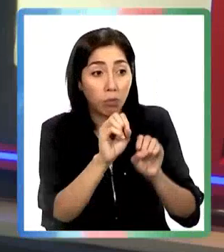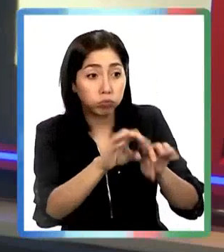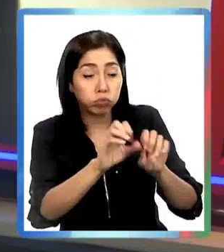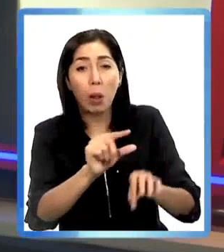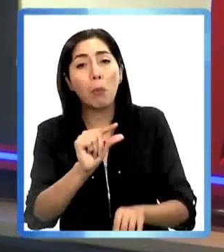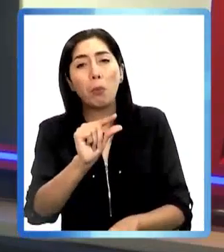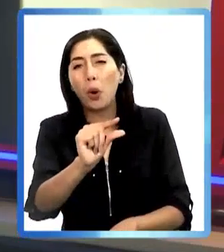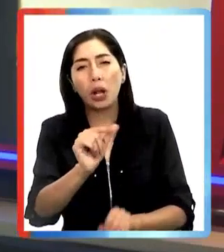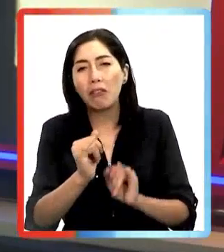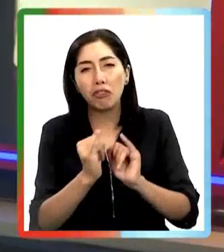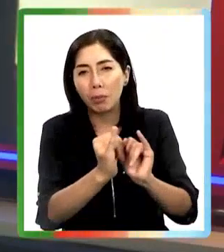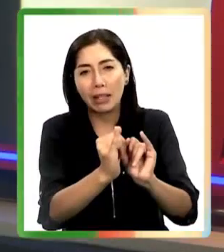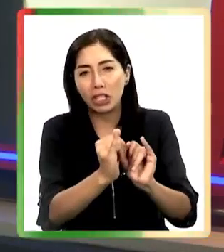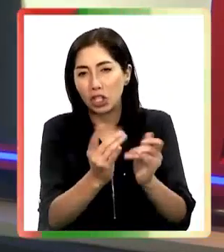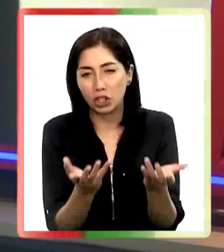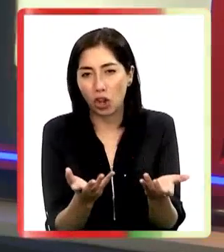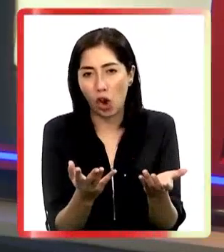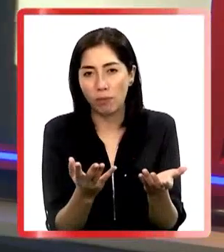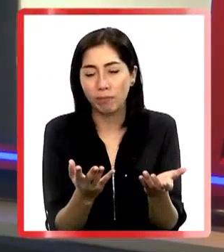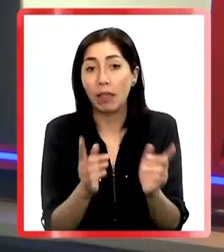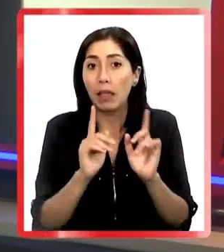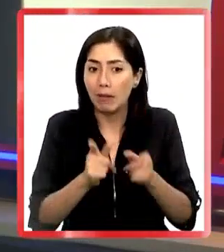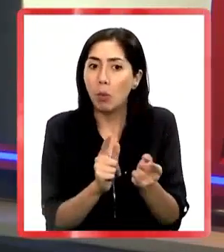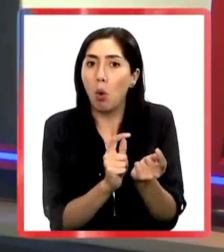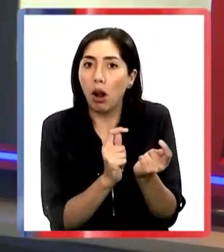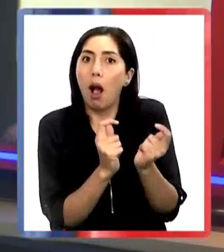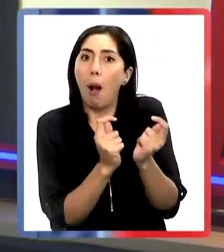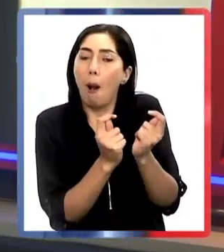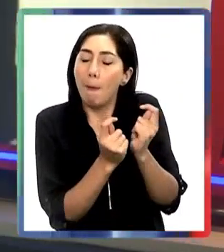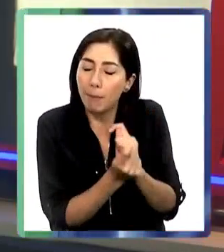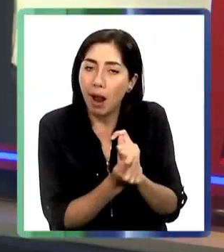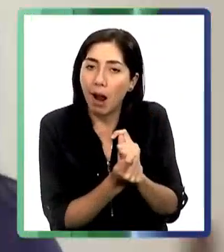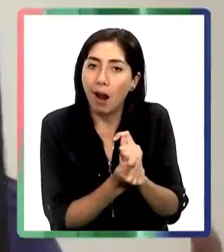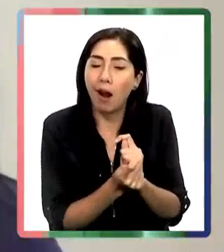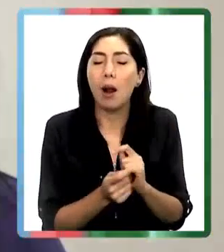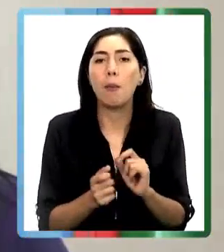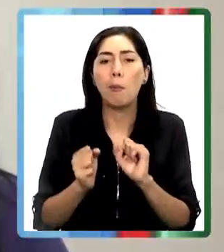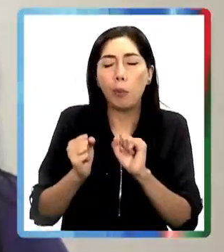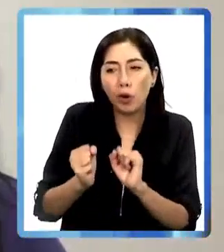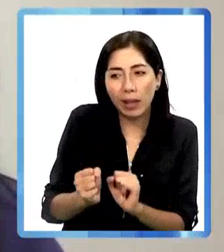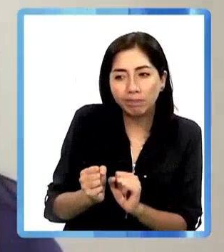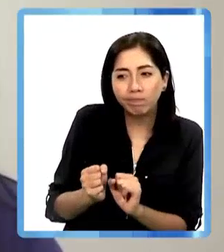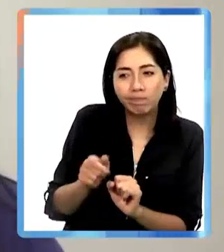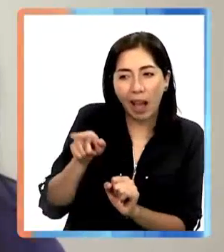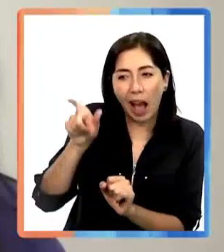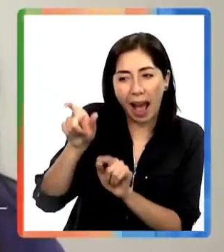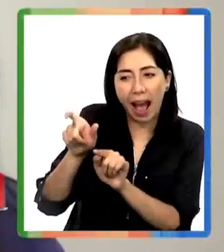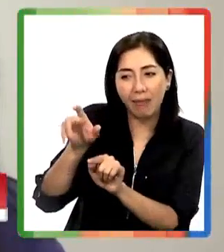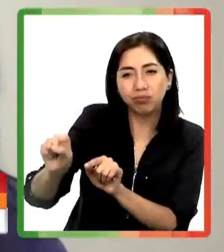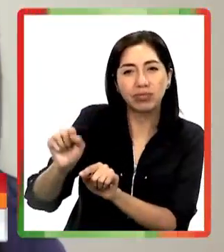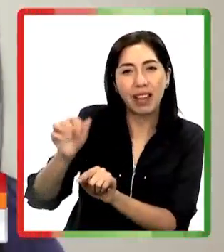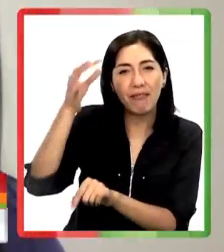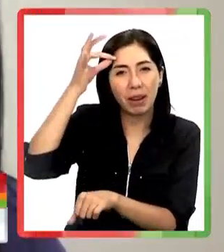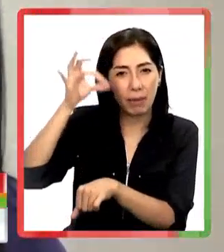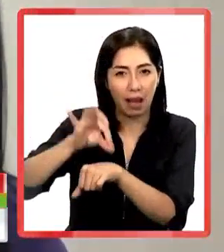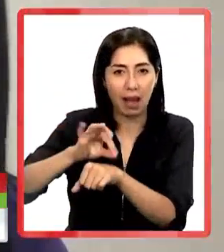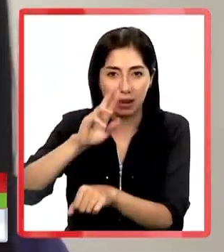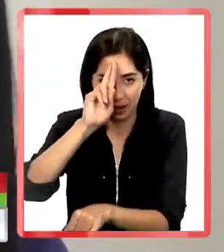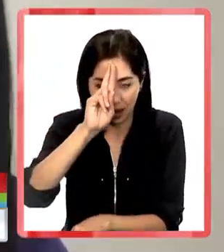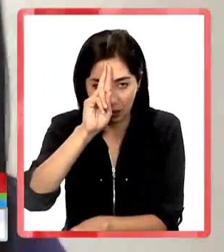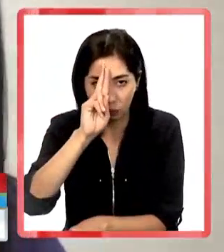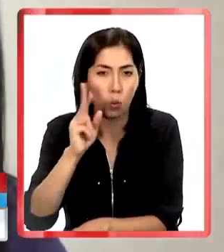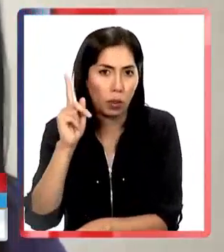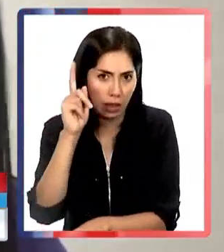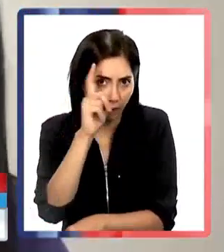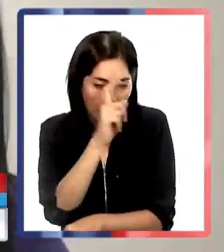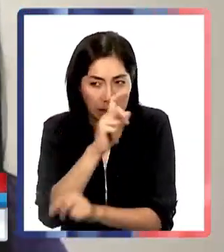fuerza durante lo que es la malla curricular, algo que deberíamos ir cambiando para poder al menos tener alerta de que podría ser una enfermedad rara, lo que dificulta